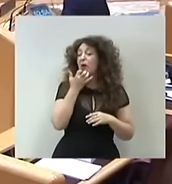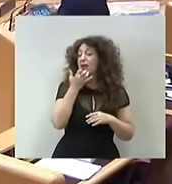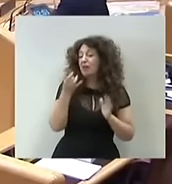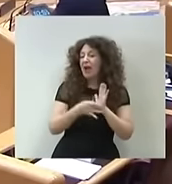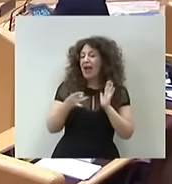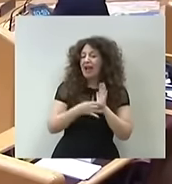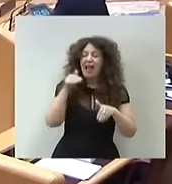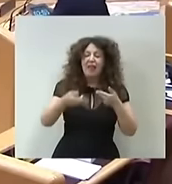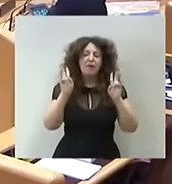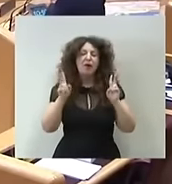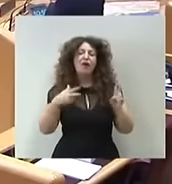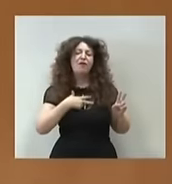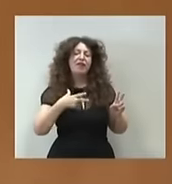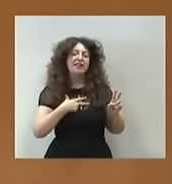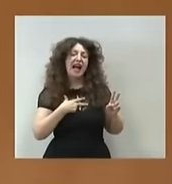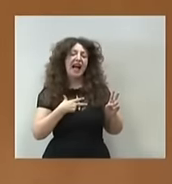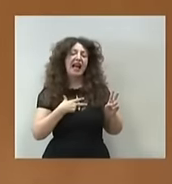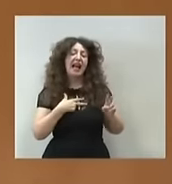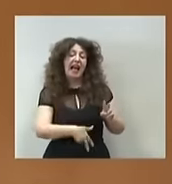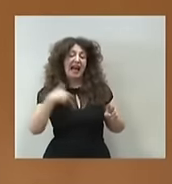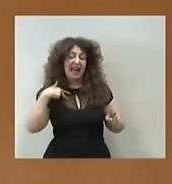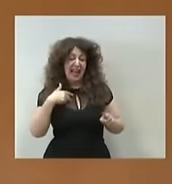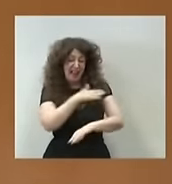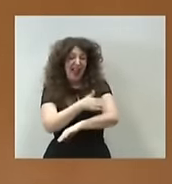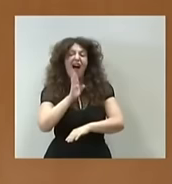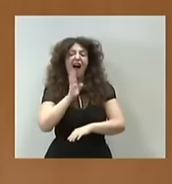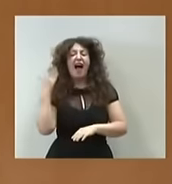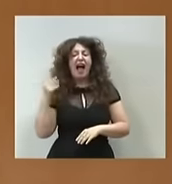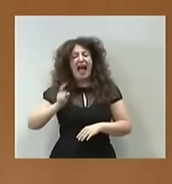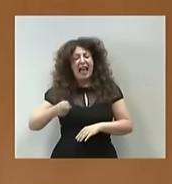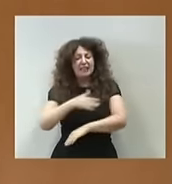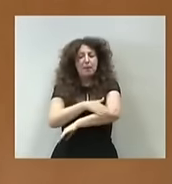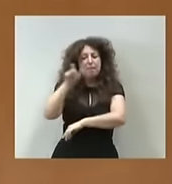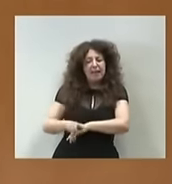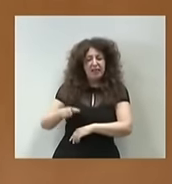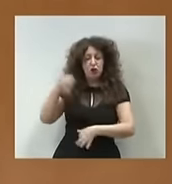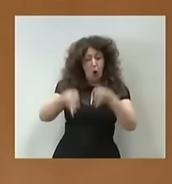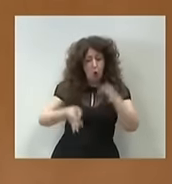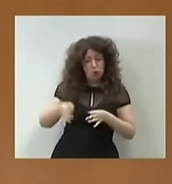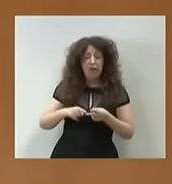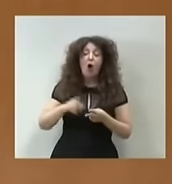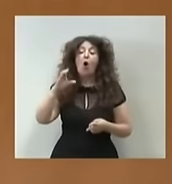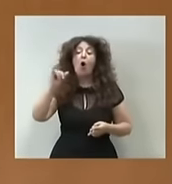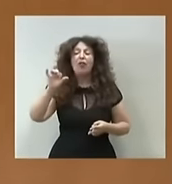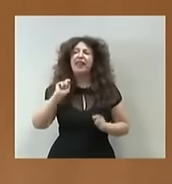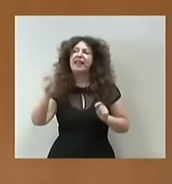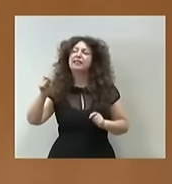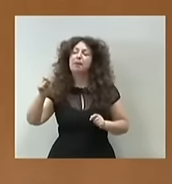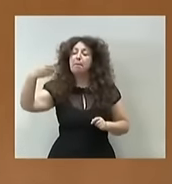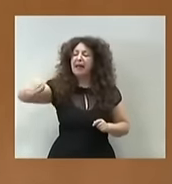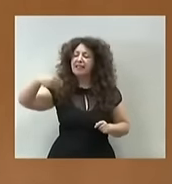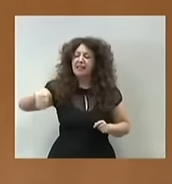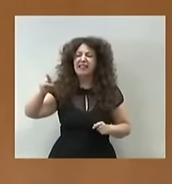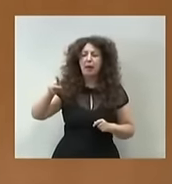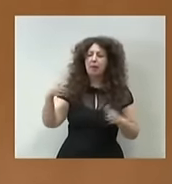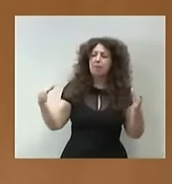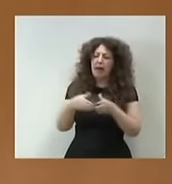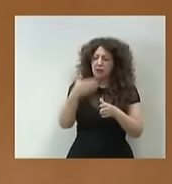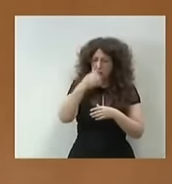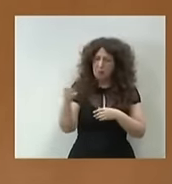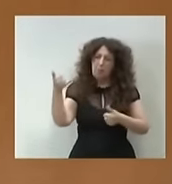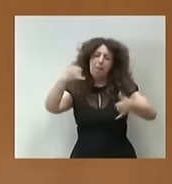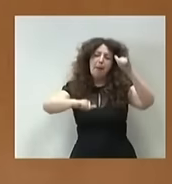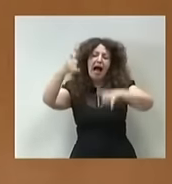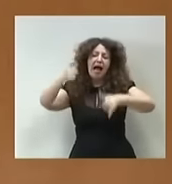democrática no nombrar fiscal general de Estado a alguien que haya sido ministro de Justicia? ¿O no nombrar a un presidente del CIS que sea del Partido Socialista? Que manipule las encuestas